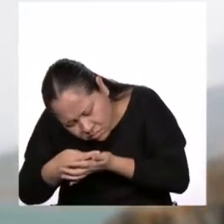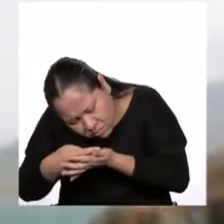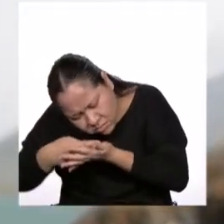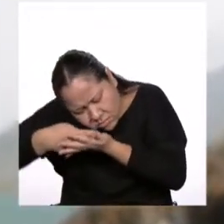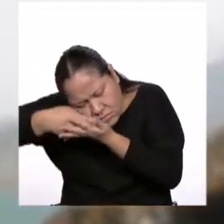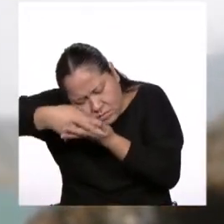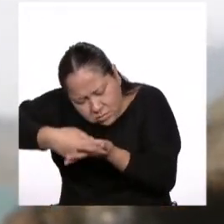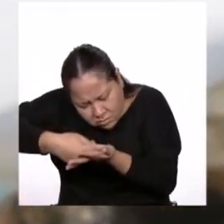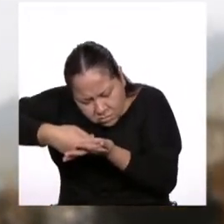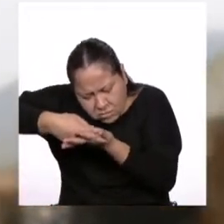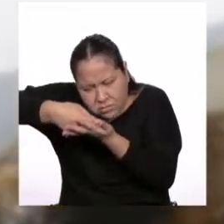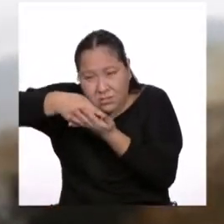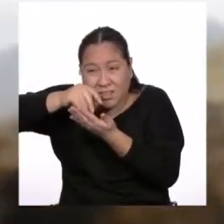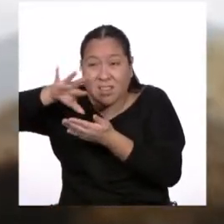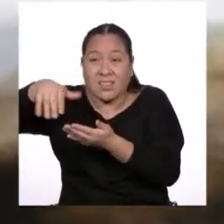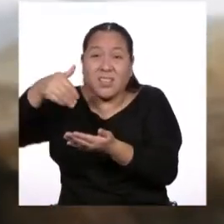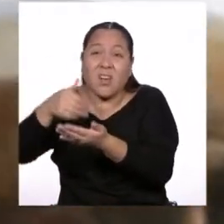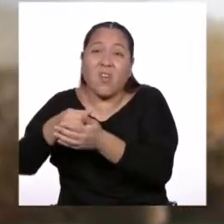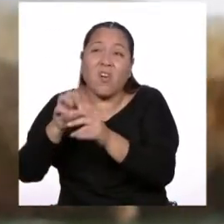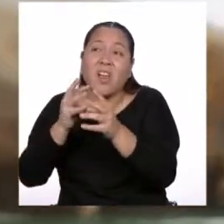tierra.